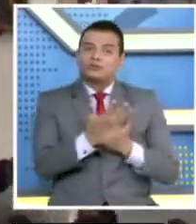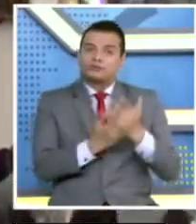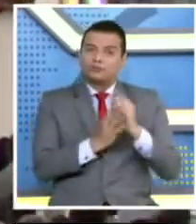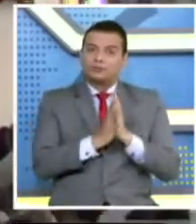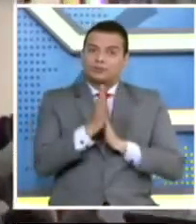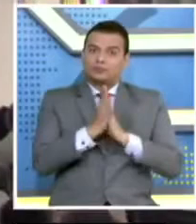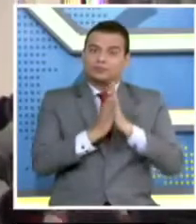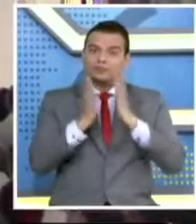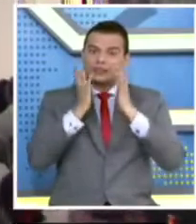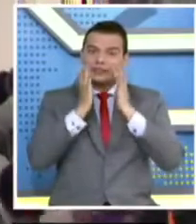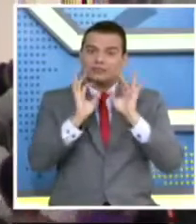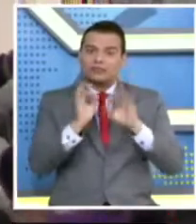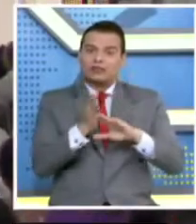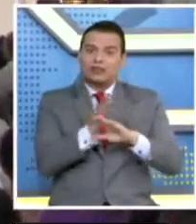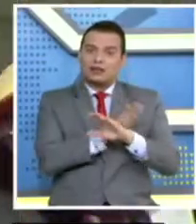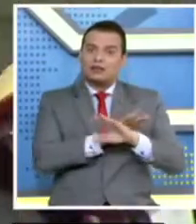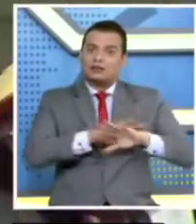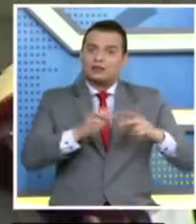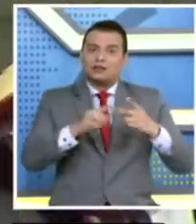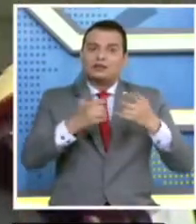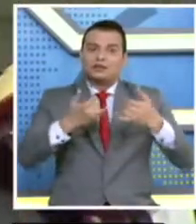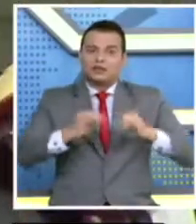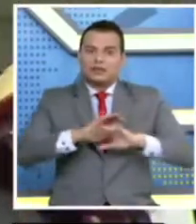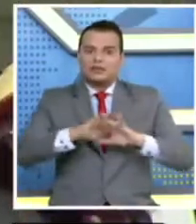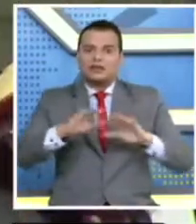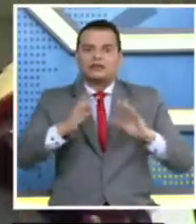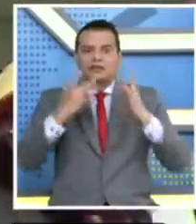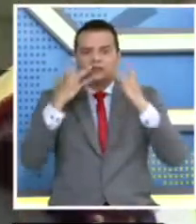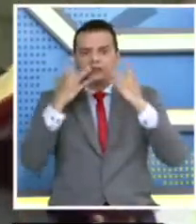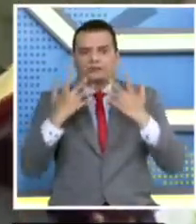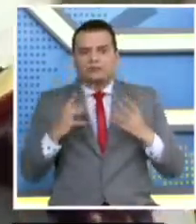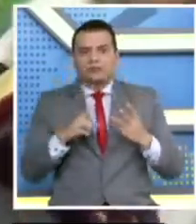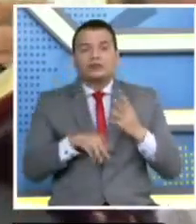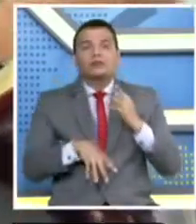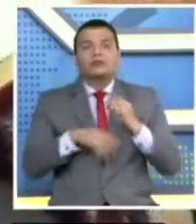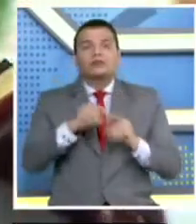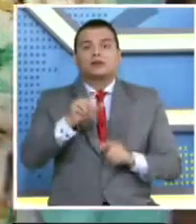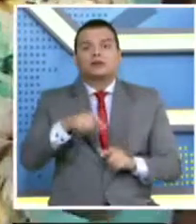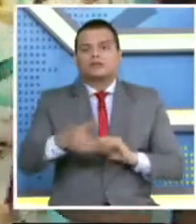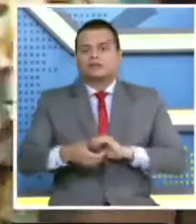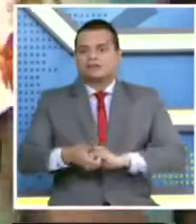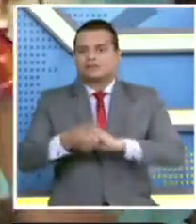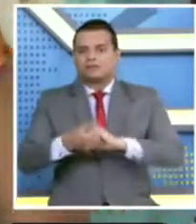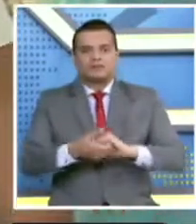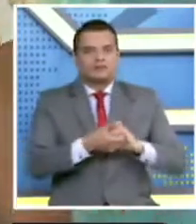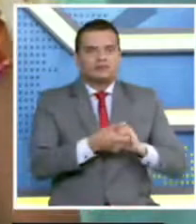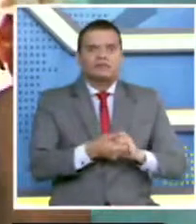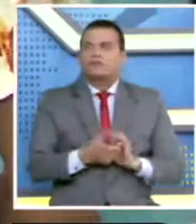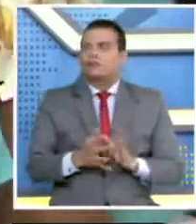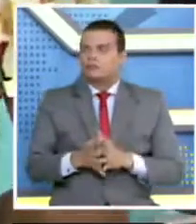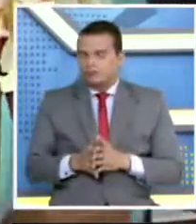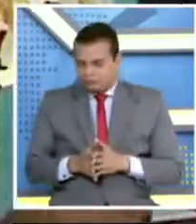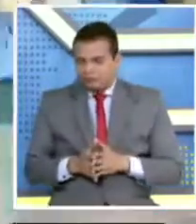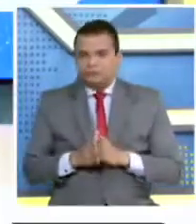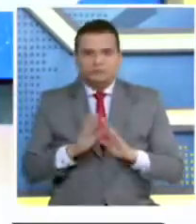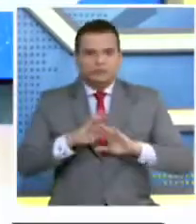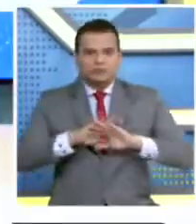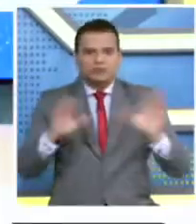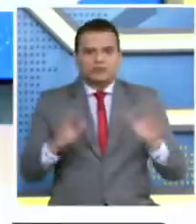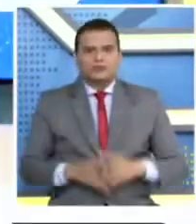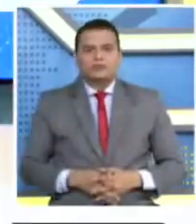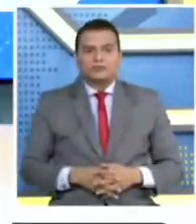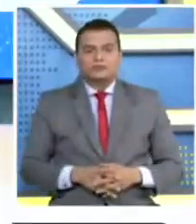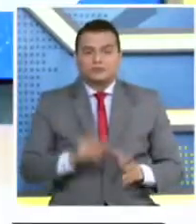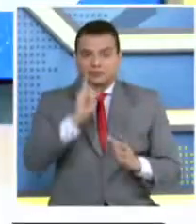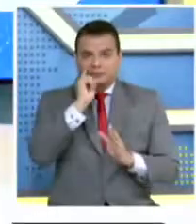con gel antibacterial antes y después de la comunión. Además de que los feligreses no podrán dar la paz con la mano y solo harán una reverencia.